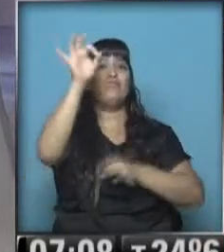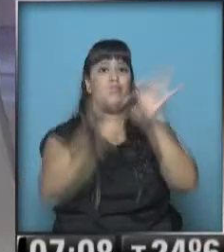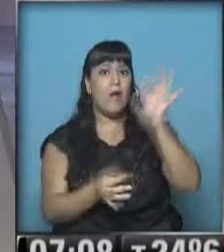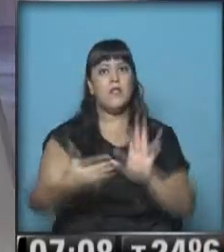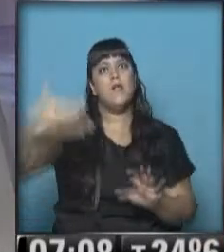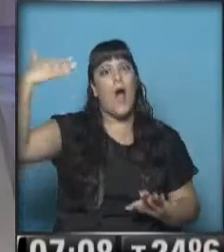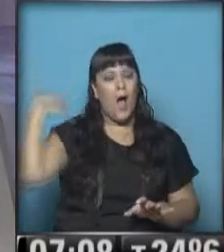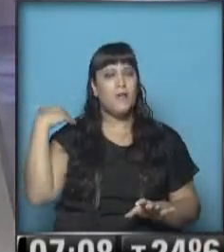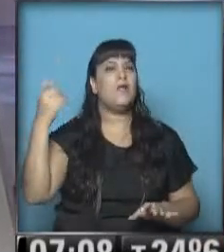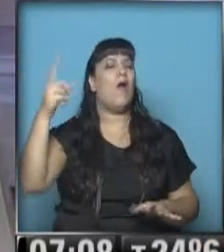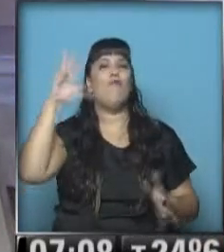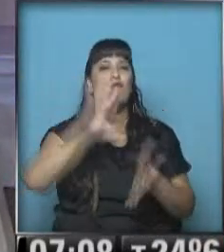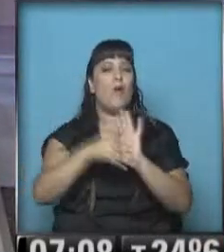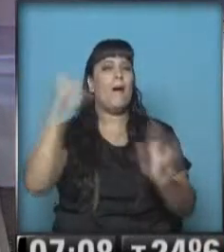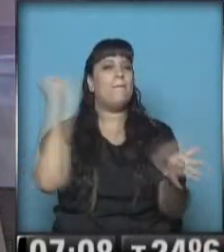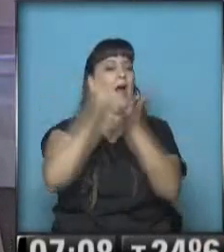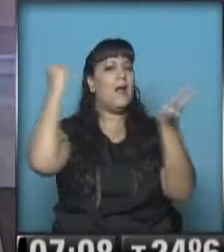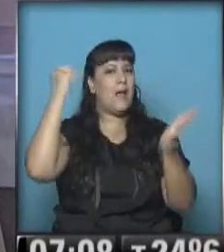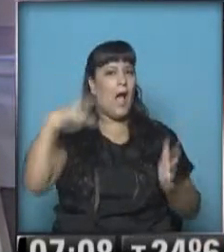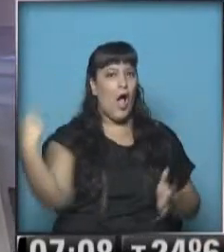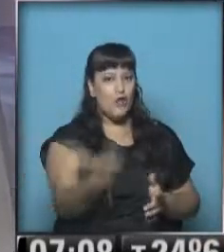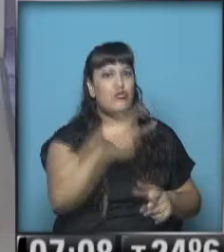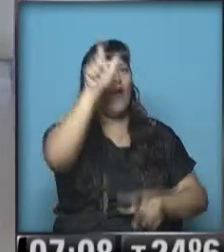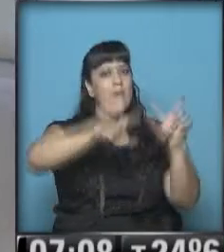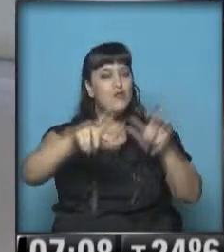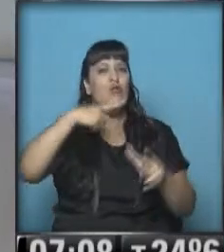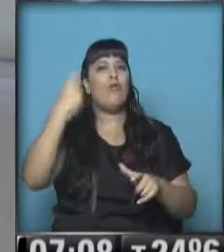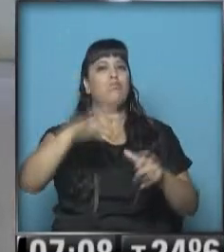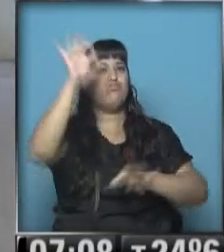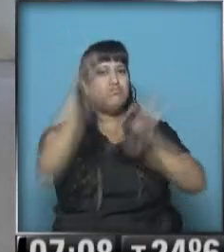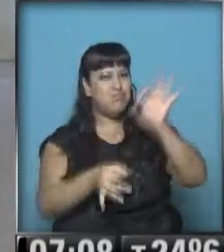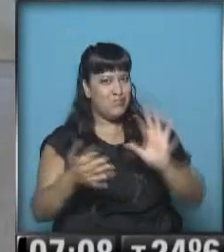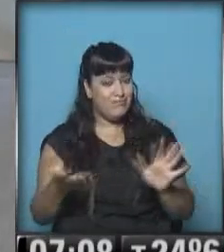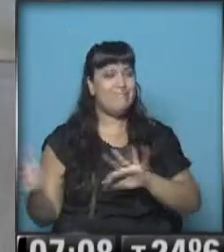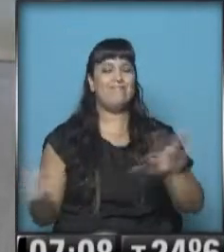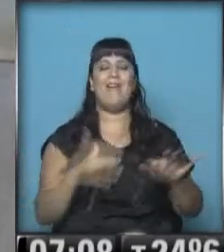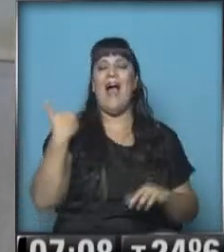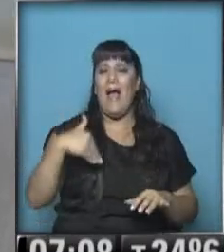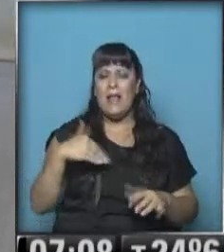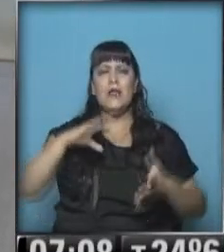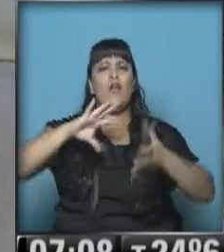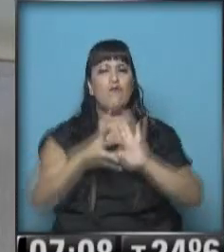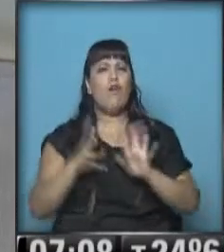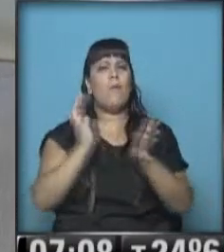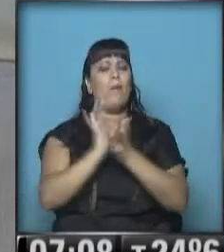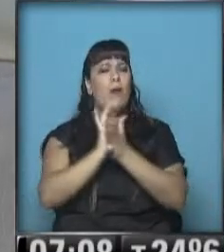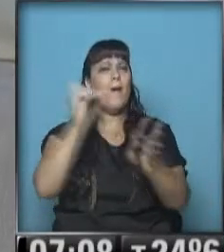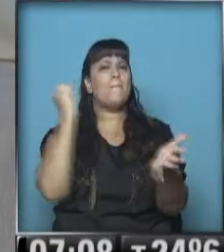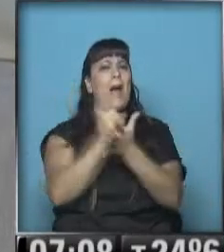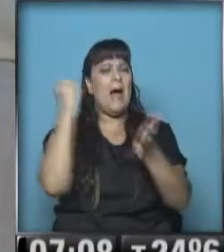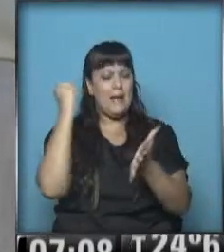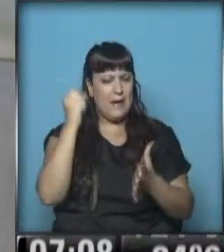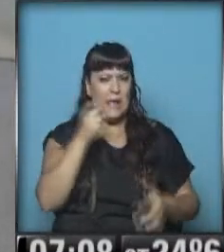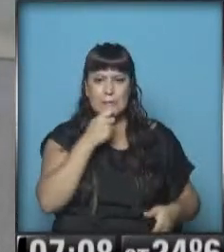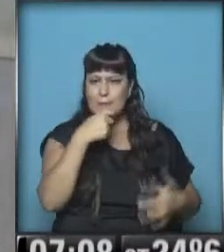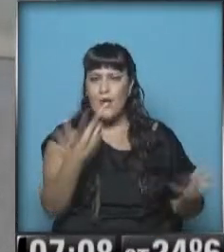granizada quedó como un estigma en la vida de los porteños, ¿eh? Bueno, Argentina sigue marcando el camino para salir, por